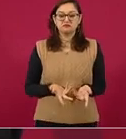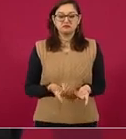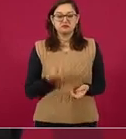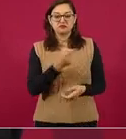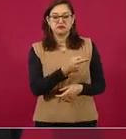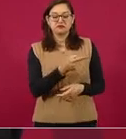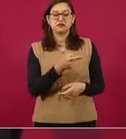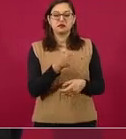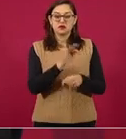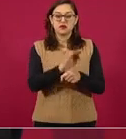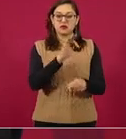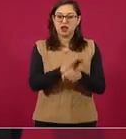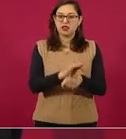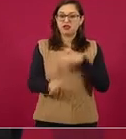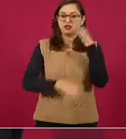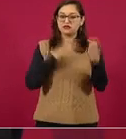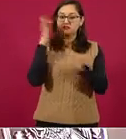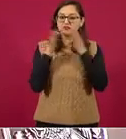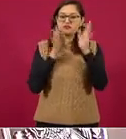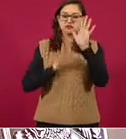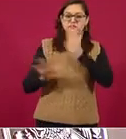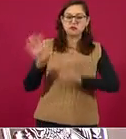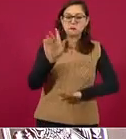manipulación en los medios,